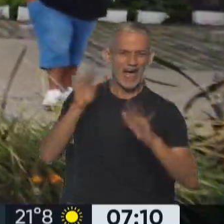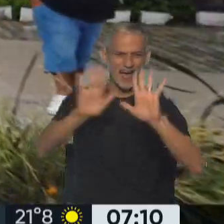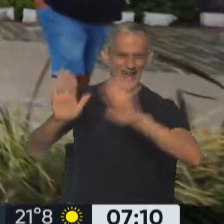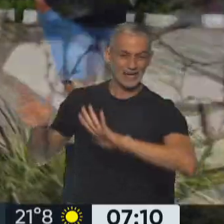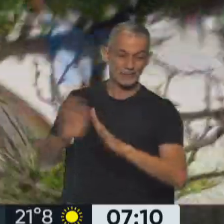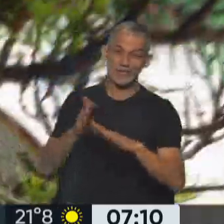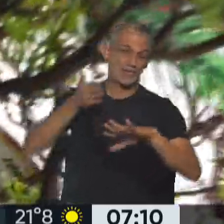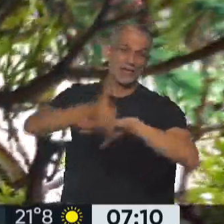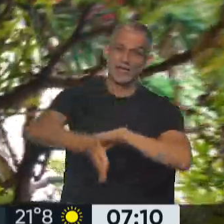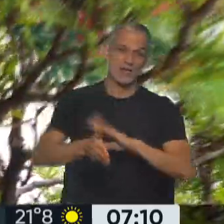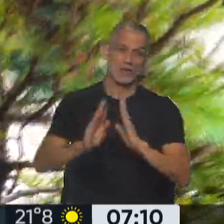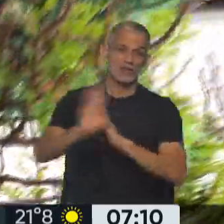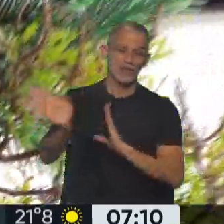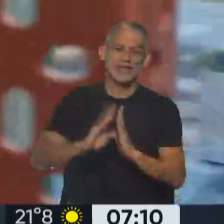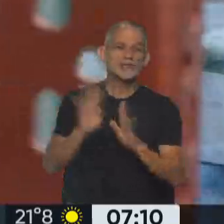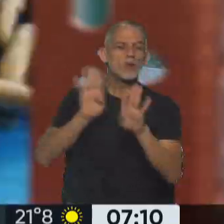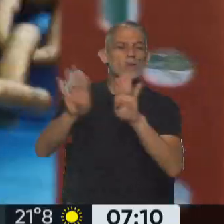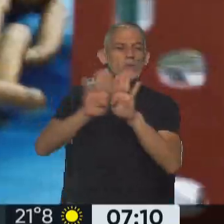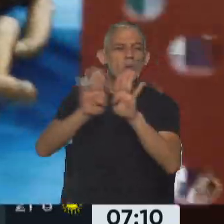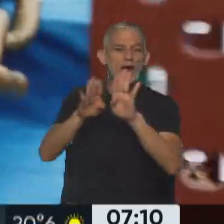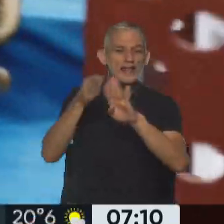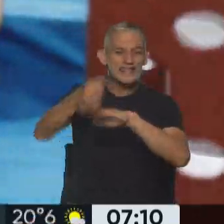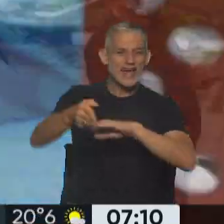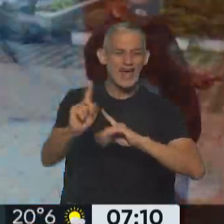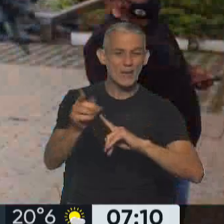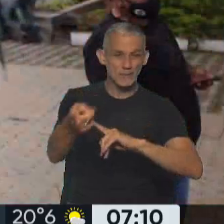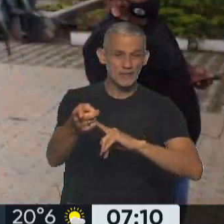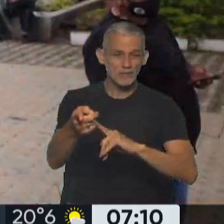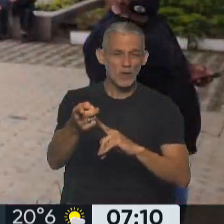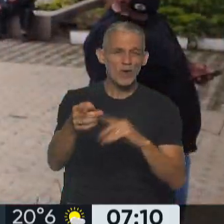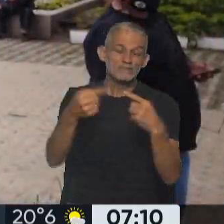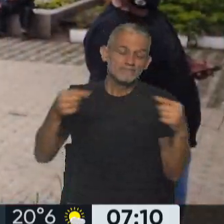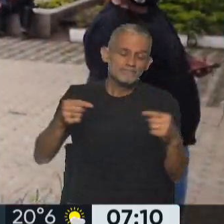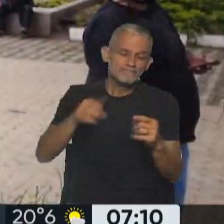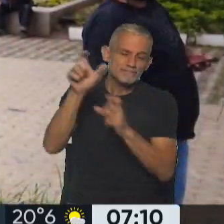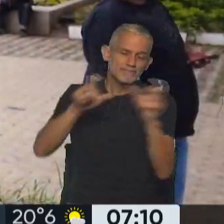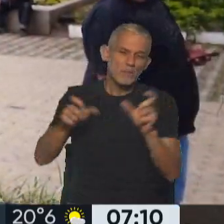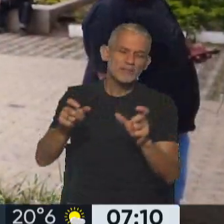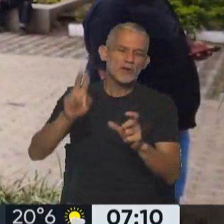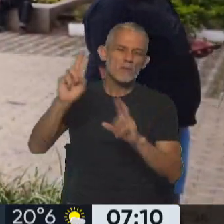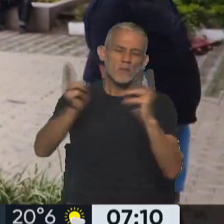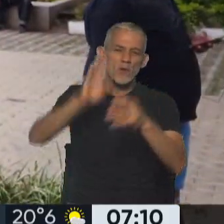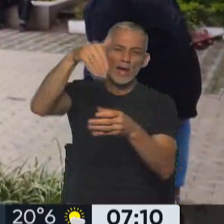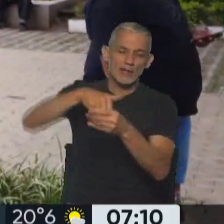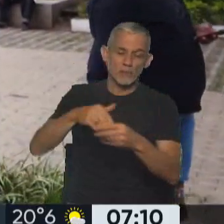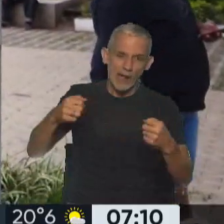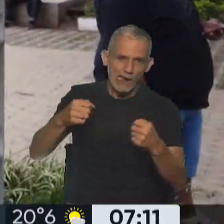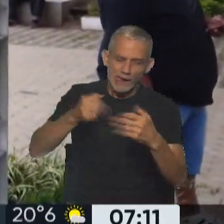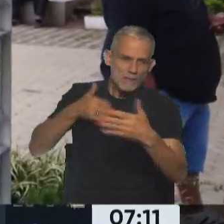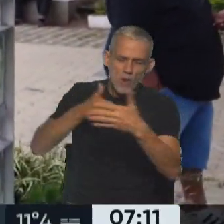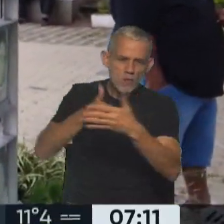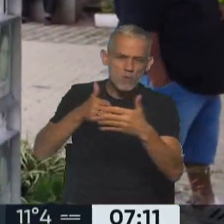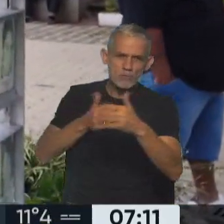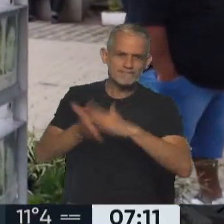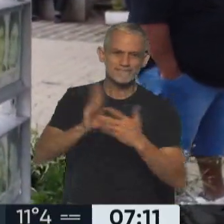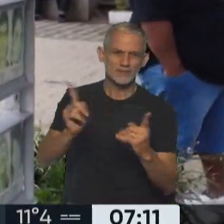prácticamente directo a lo que era la puerta donde quedaron varias de las personas fallecidas ante la imposibilidad de poder salir. Hoy a las 9 de